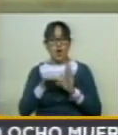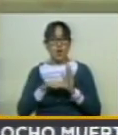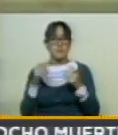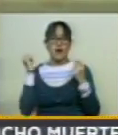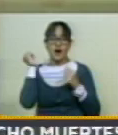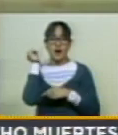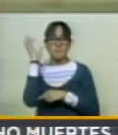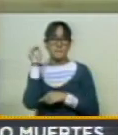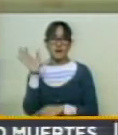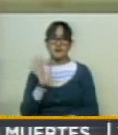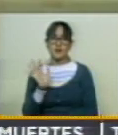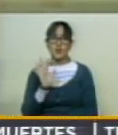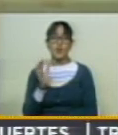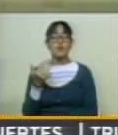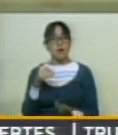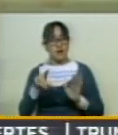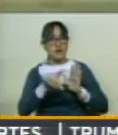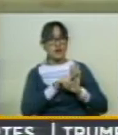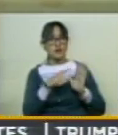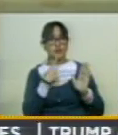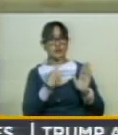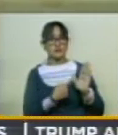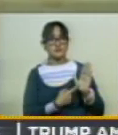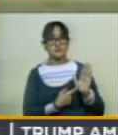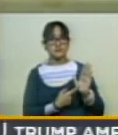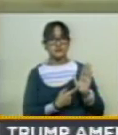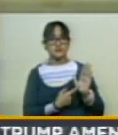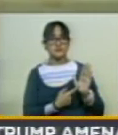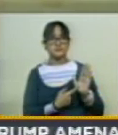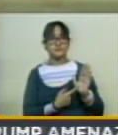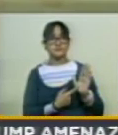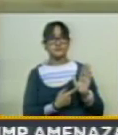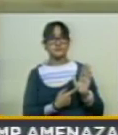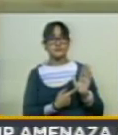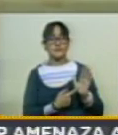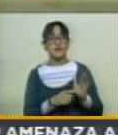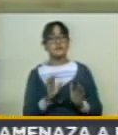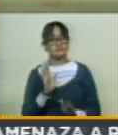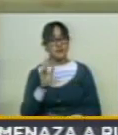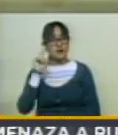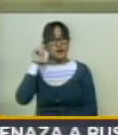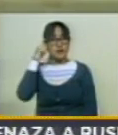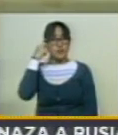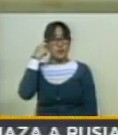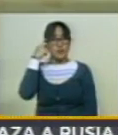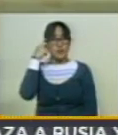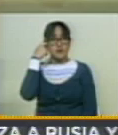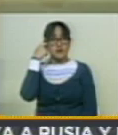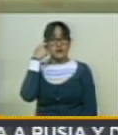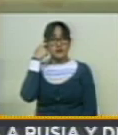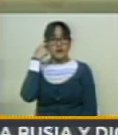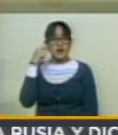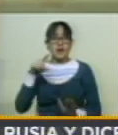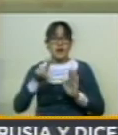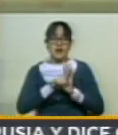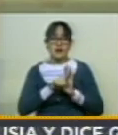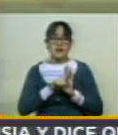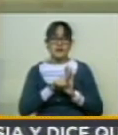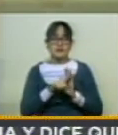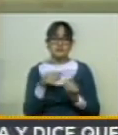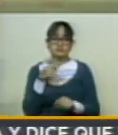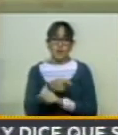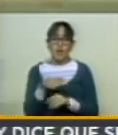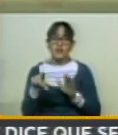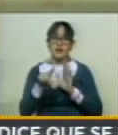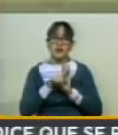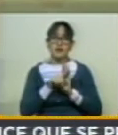campaña. Eso está en la ley. Es decir, no, el recordatorio es un recordatorio de ley, es un mandato de